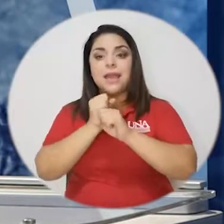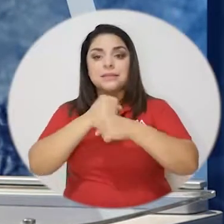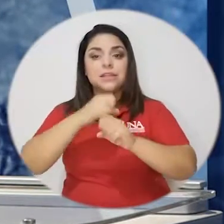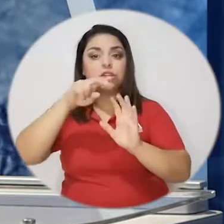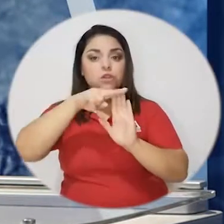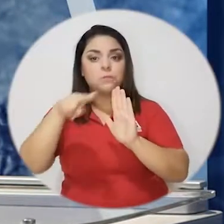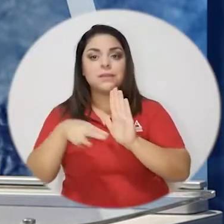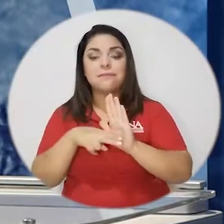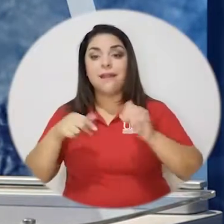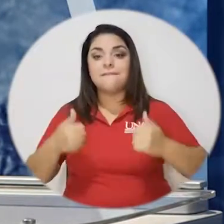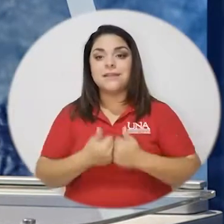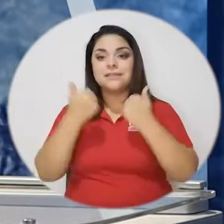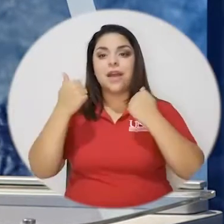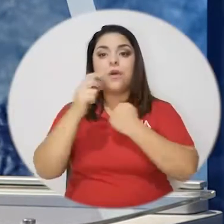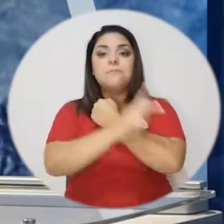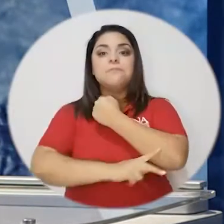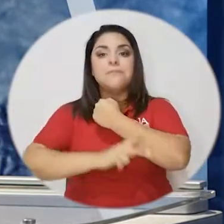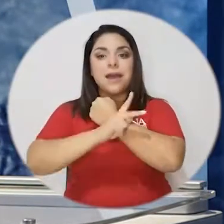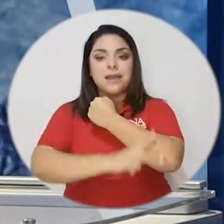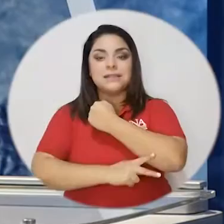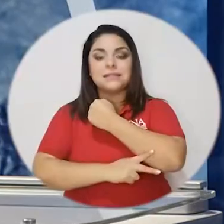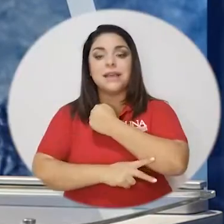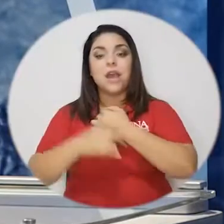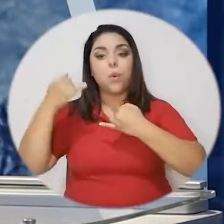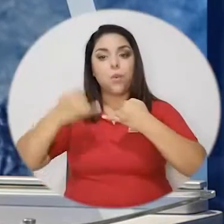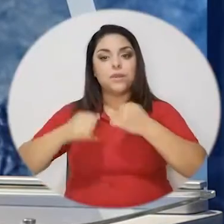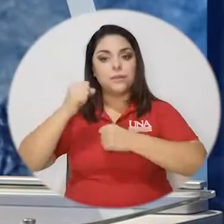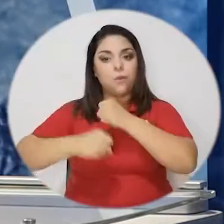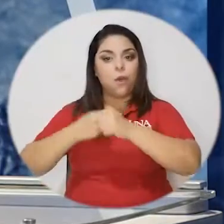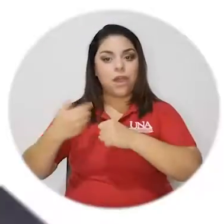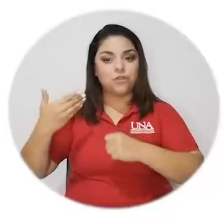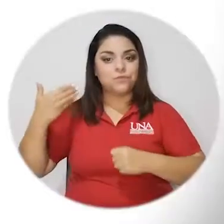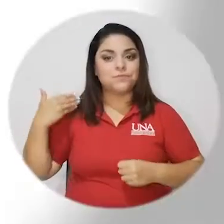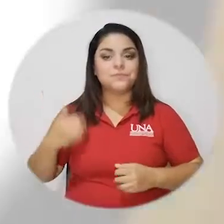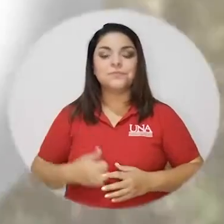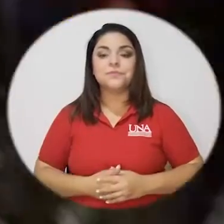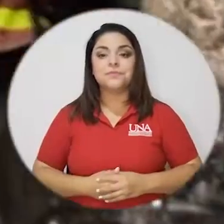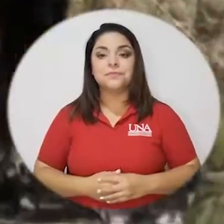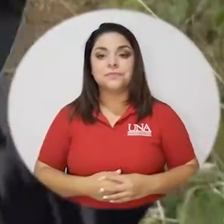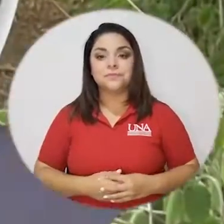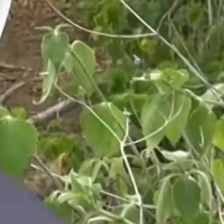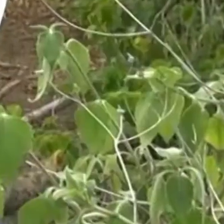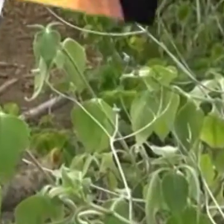normativa, que ha enfrentado el país en el último año.